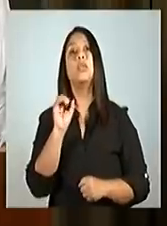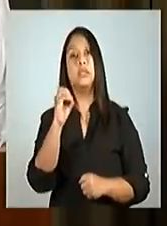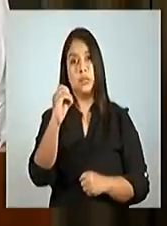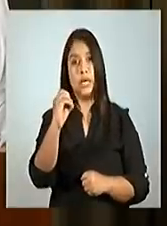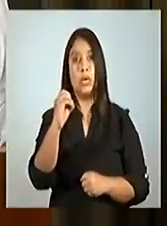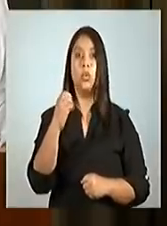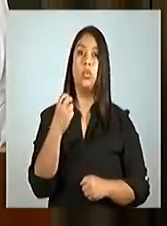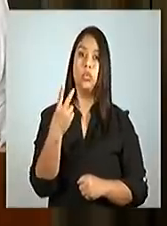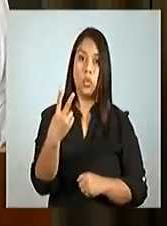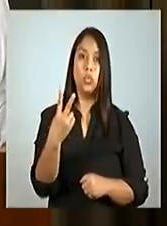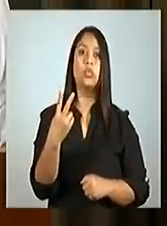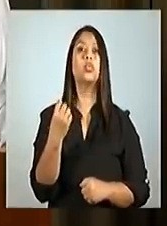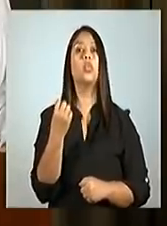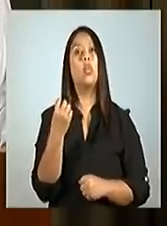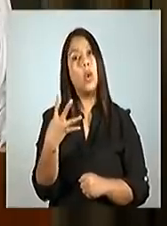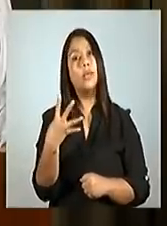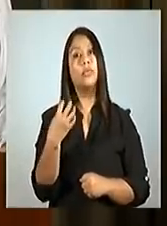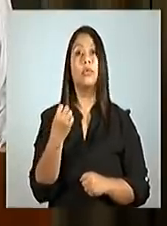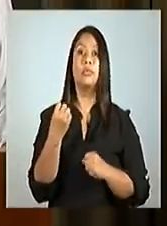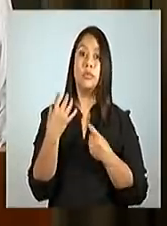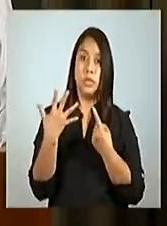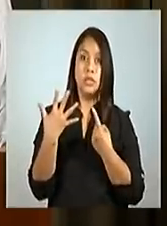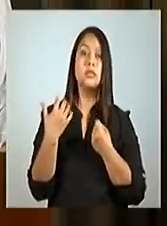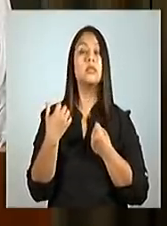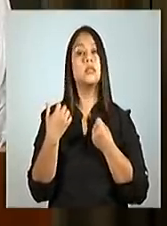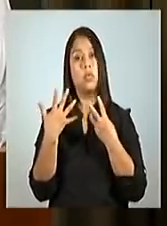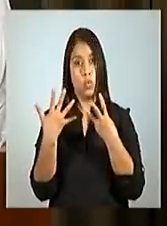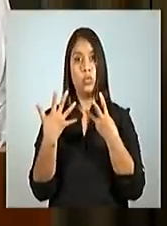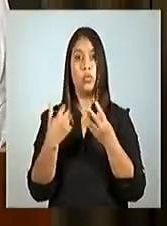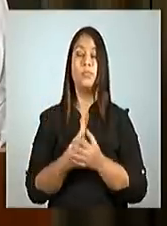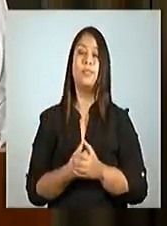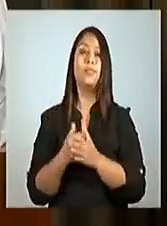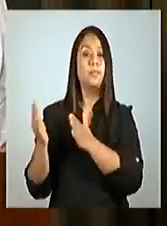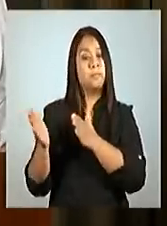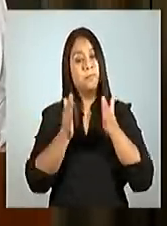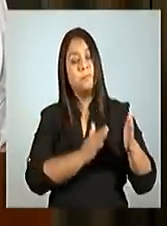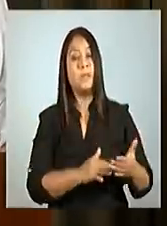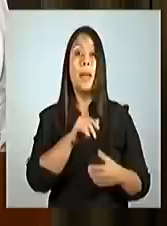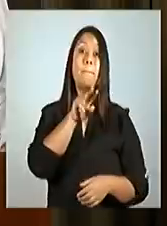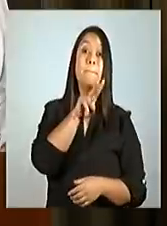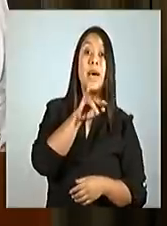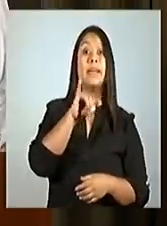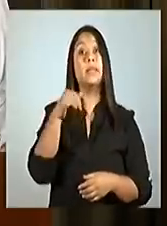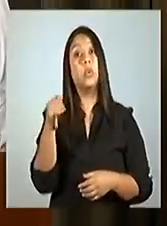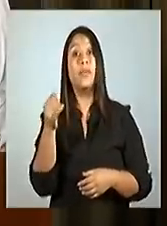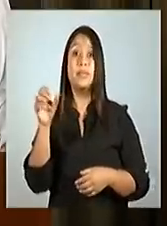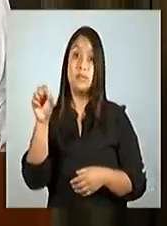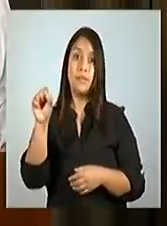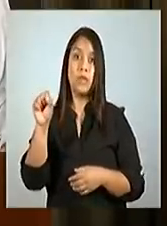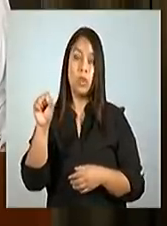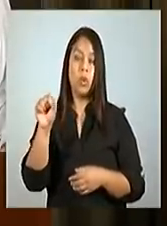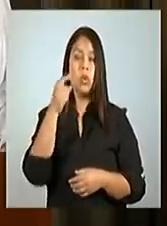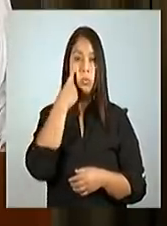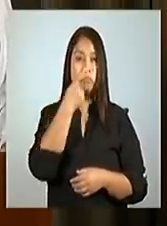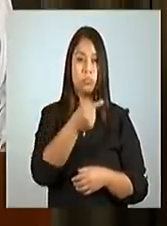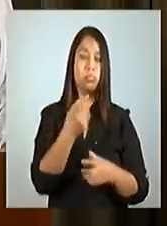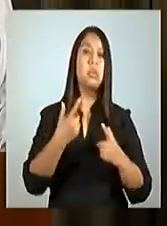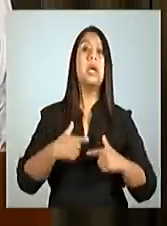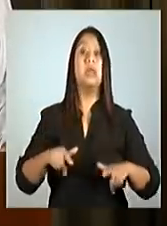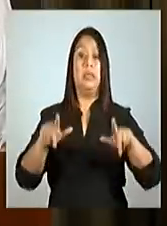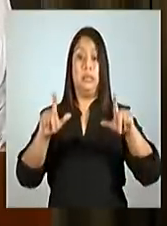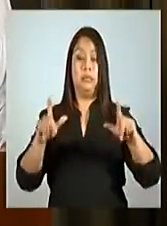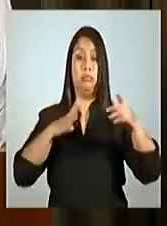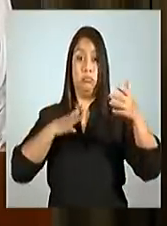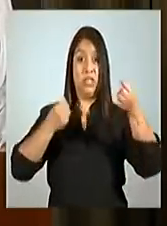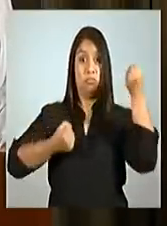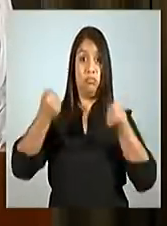en 0, 2, 4, 6 y 8. Y los días martes, jueves y sábado pueden circular